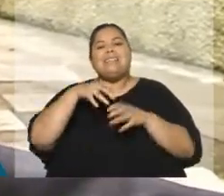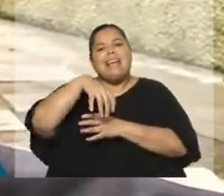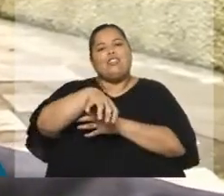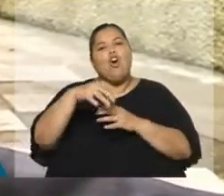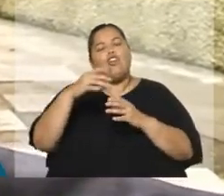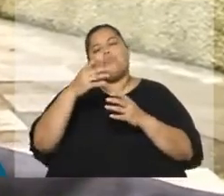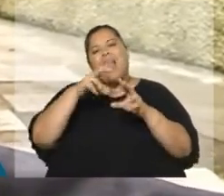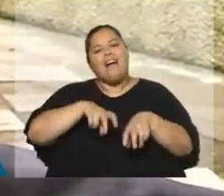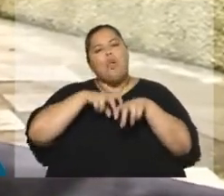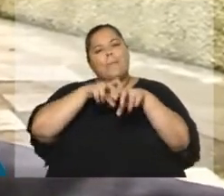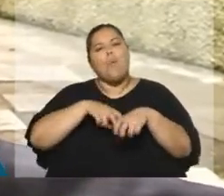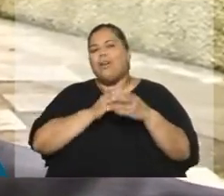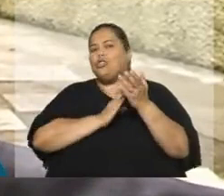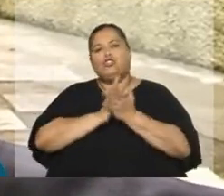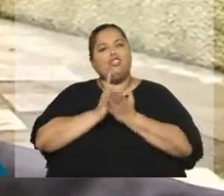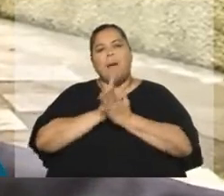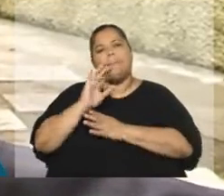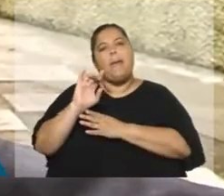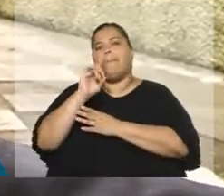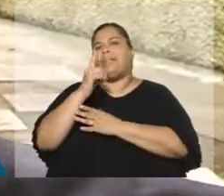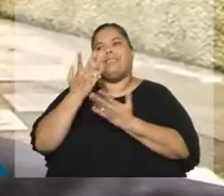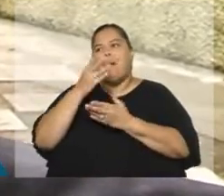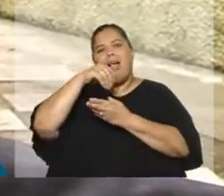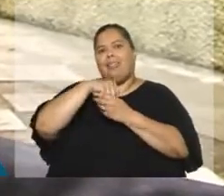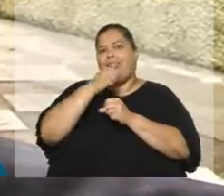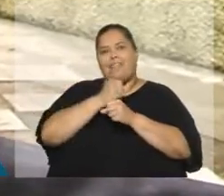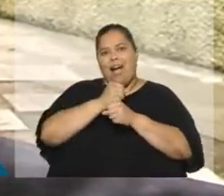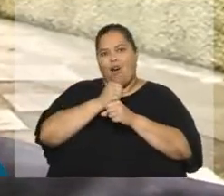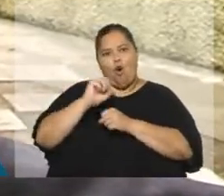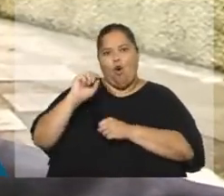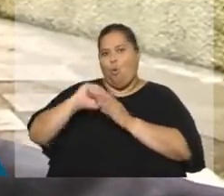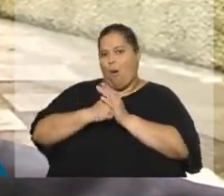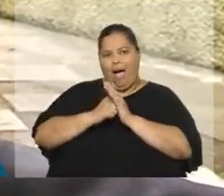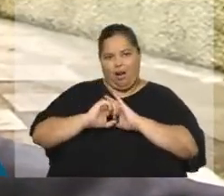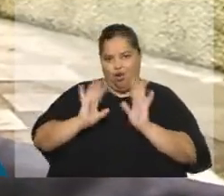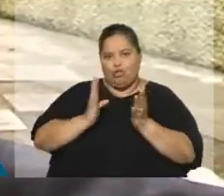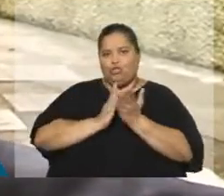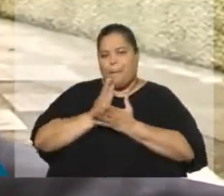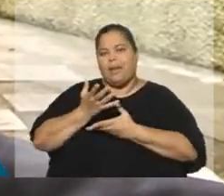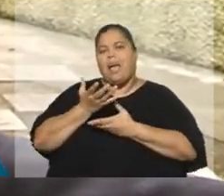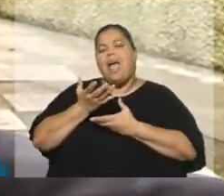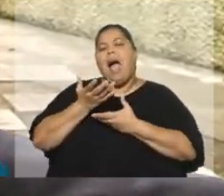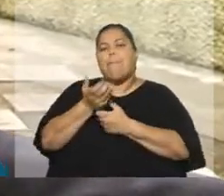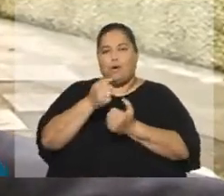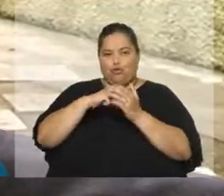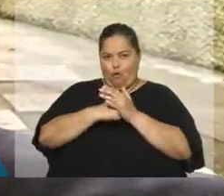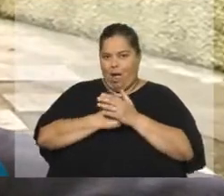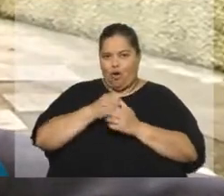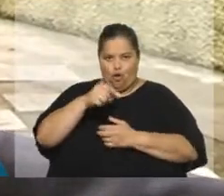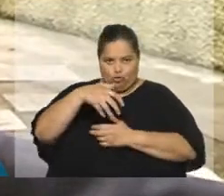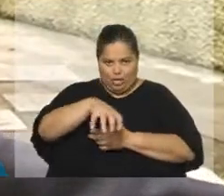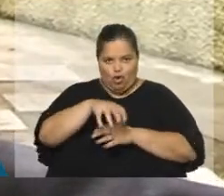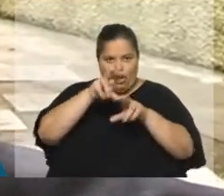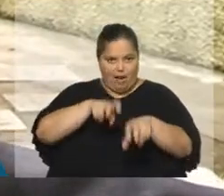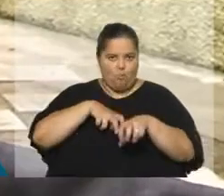siempre ha sido una de las principales líneas de acción del banco y el banco siempre ha estado para responder a ello. No hay una